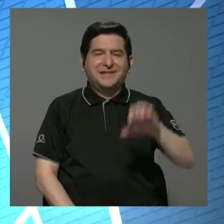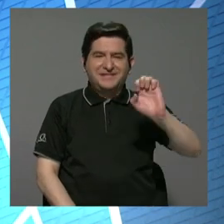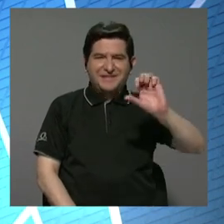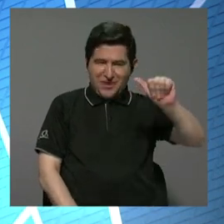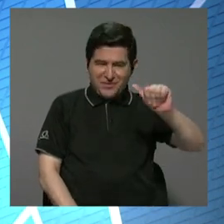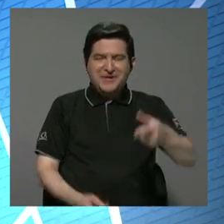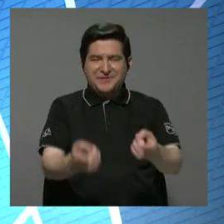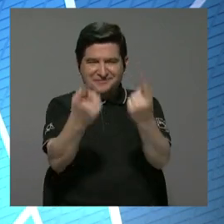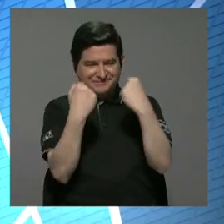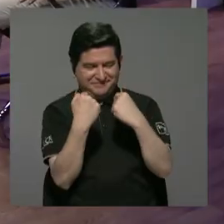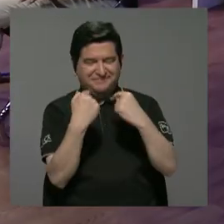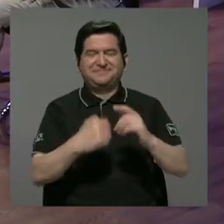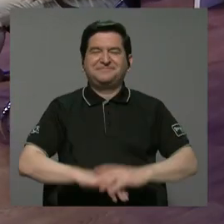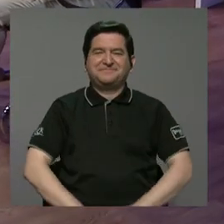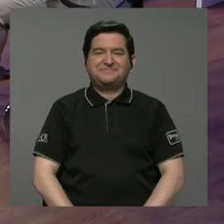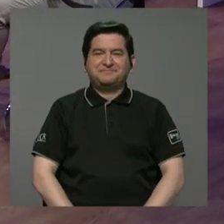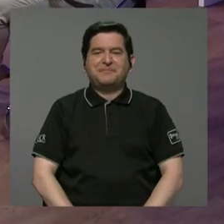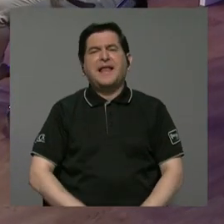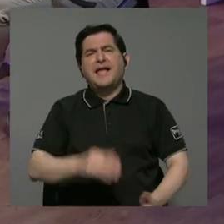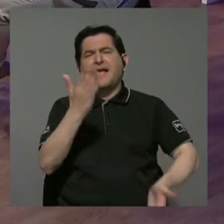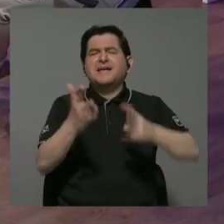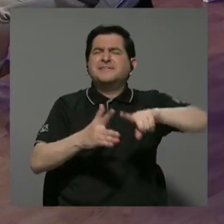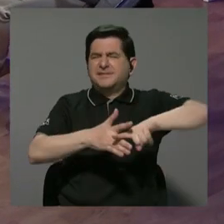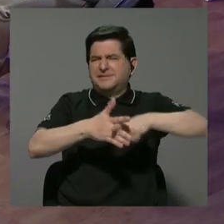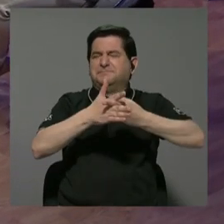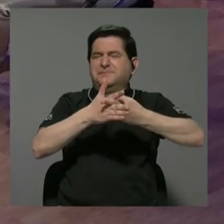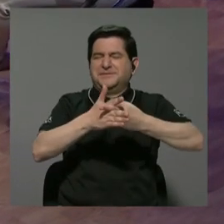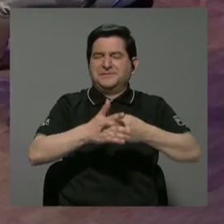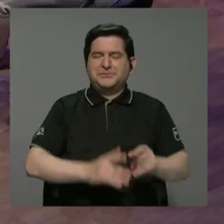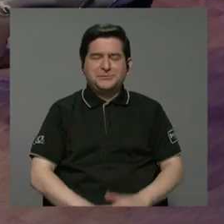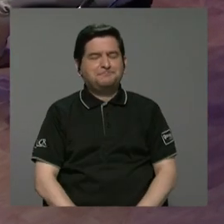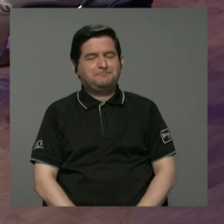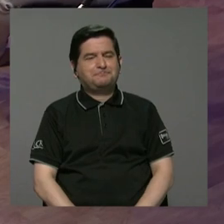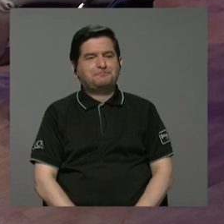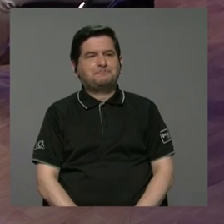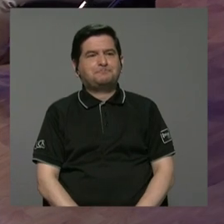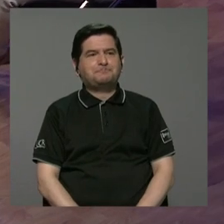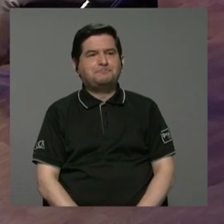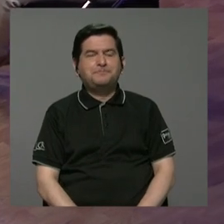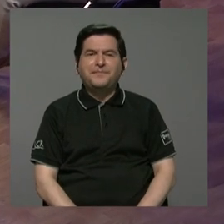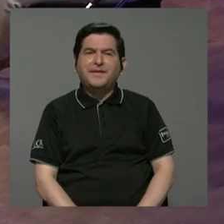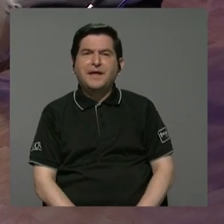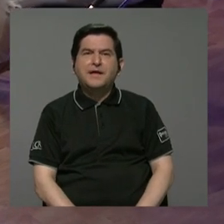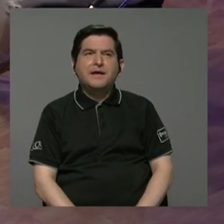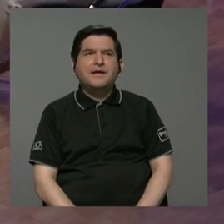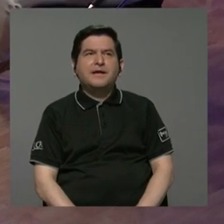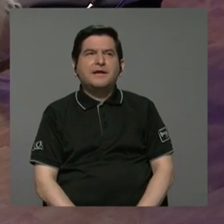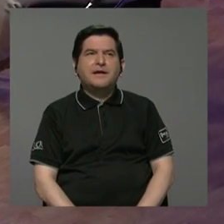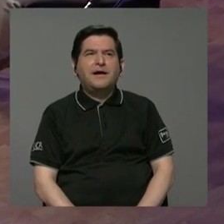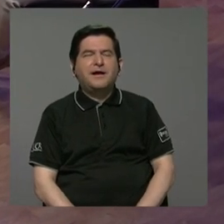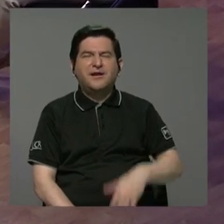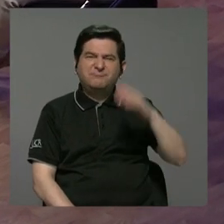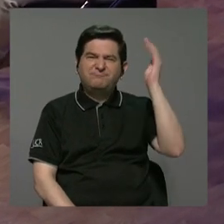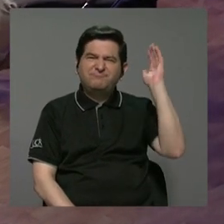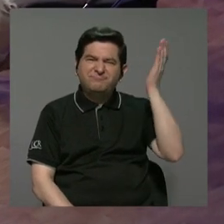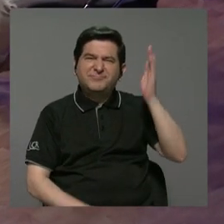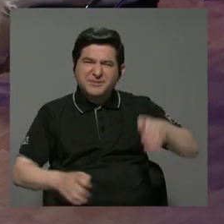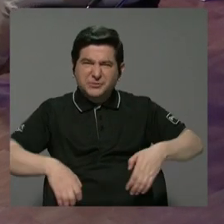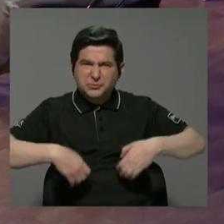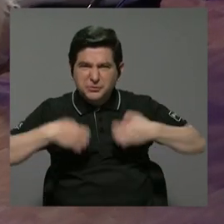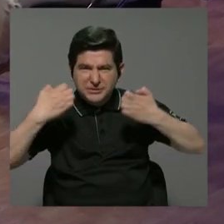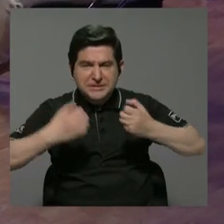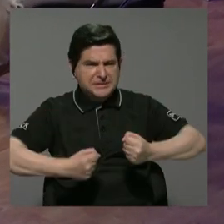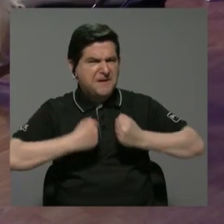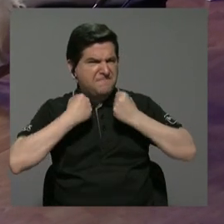acá. Tal vez para empezar, Eugenia, hay como una retórica